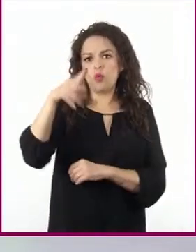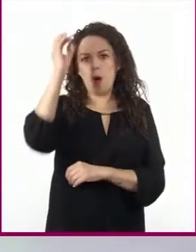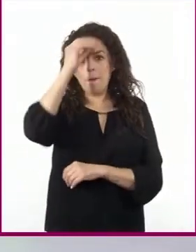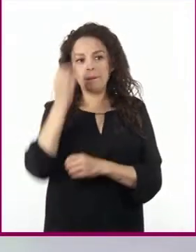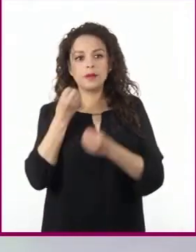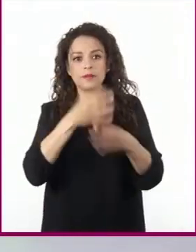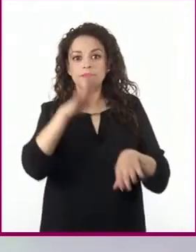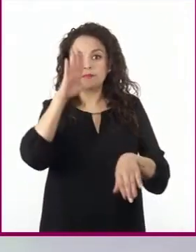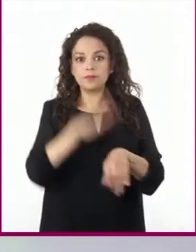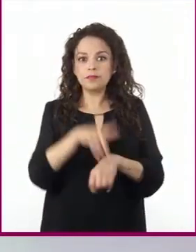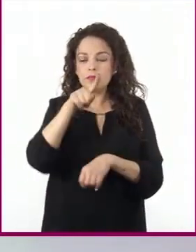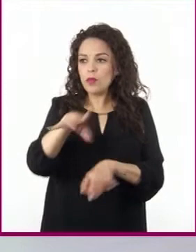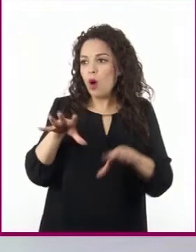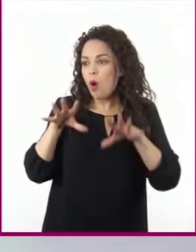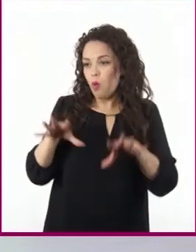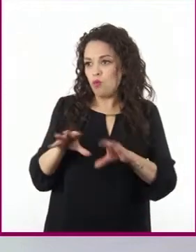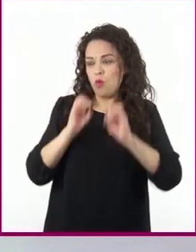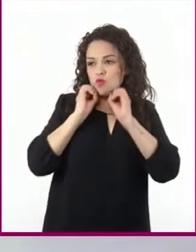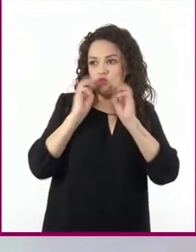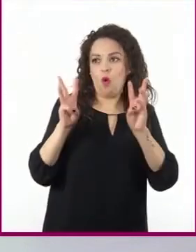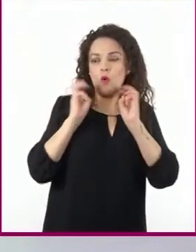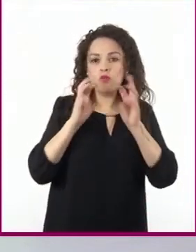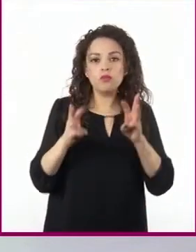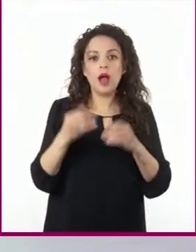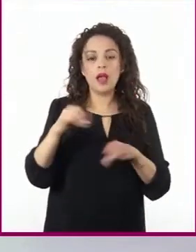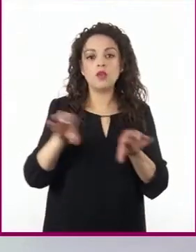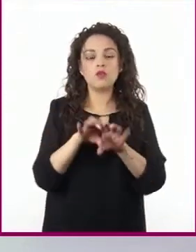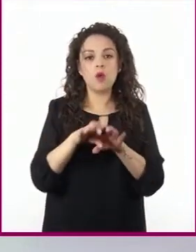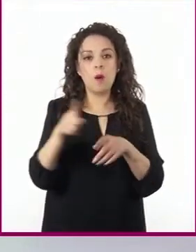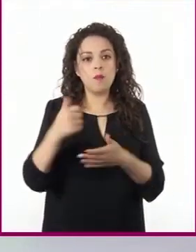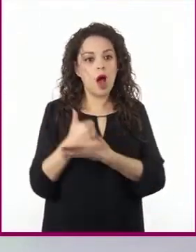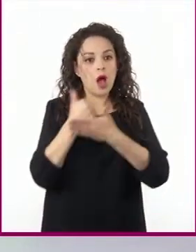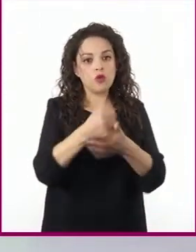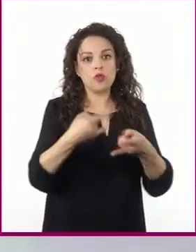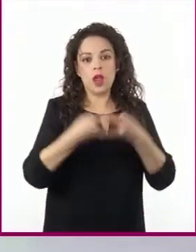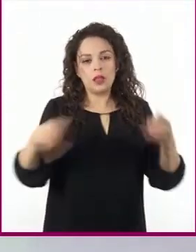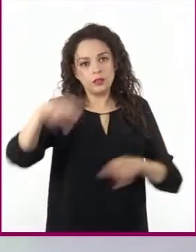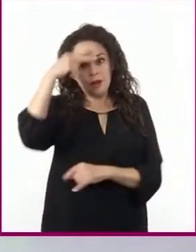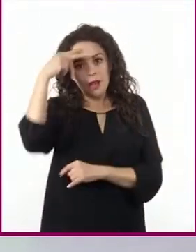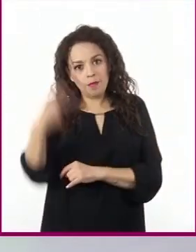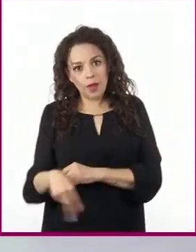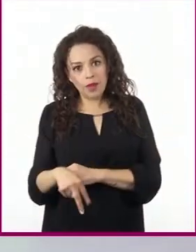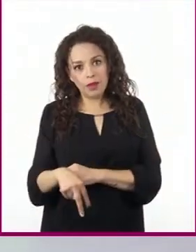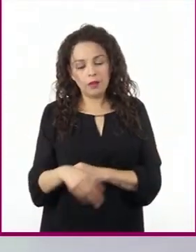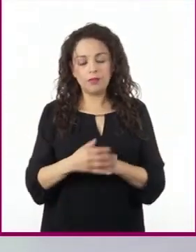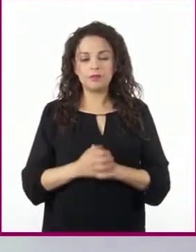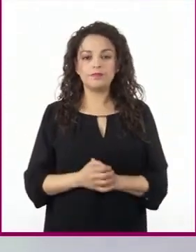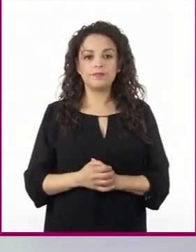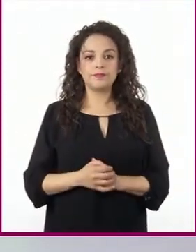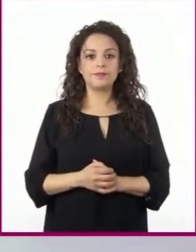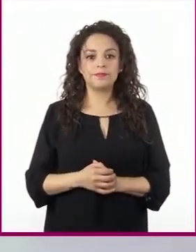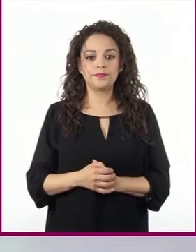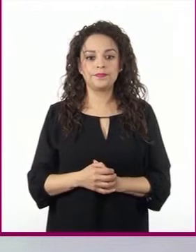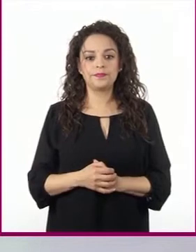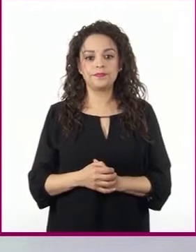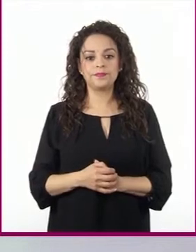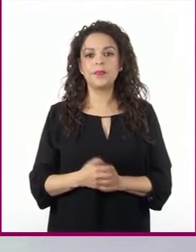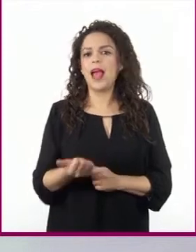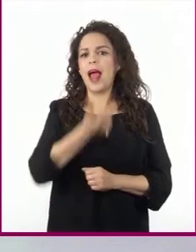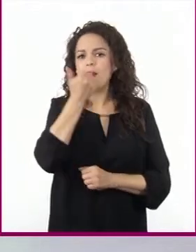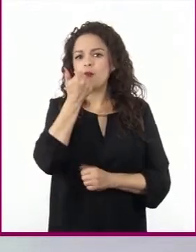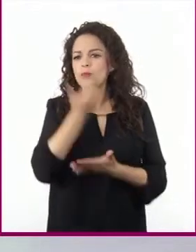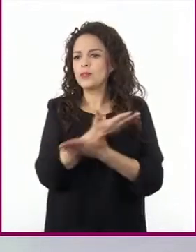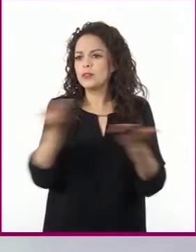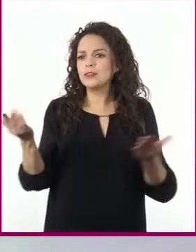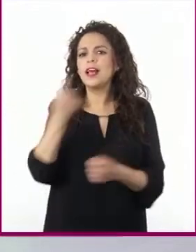les impactó o sobre cómo influyó en la historia de México. Veamos qué dicen las y los alumnos